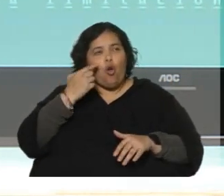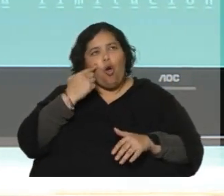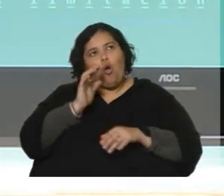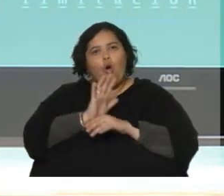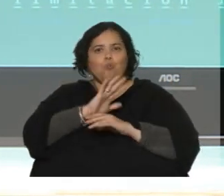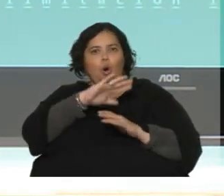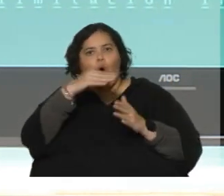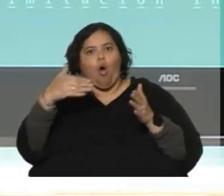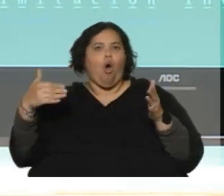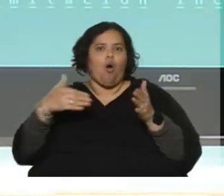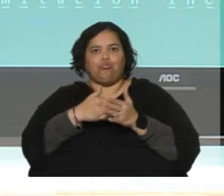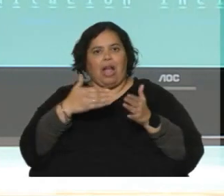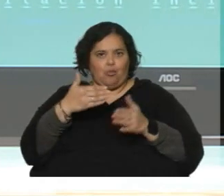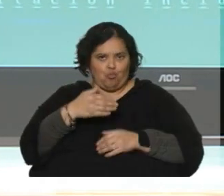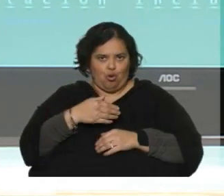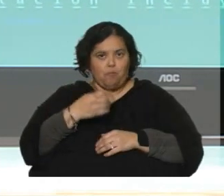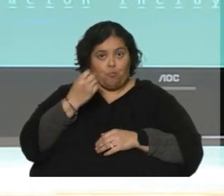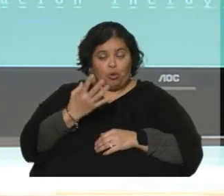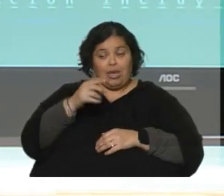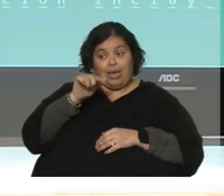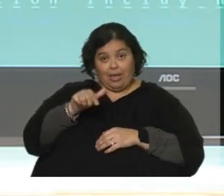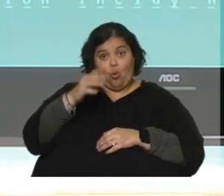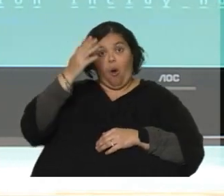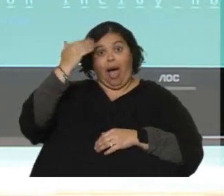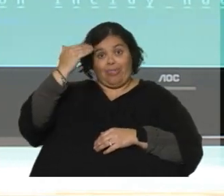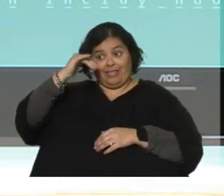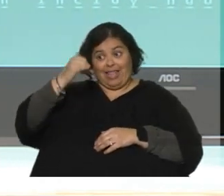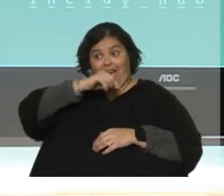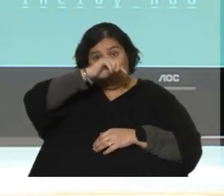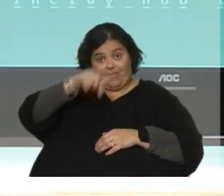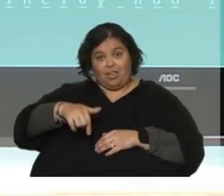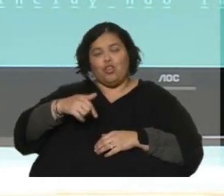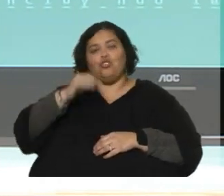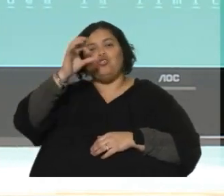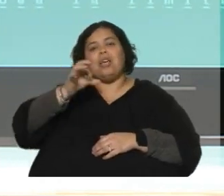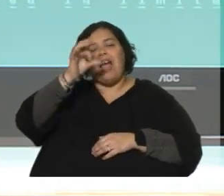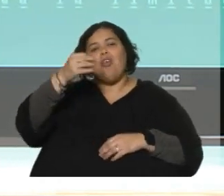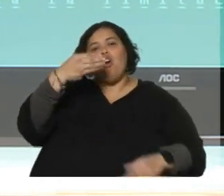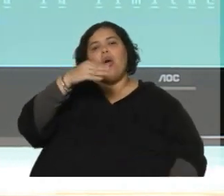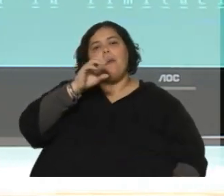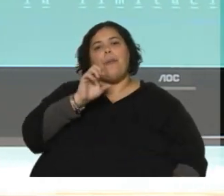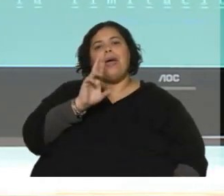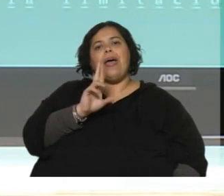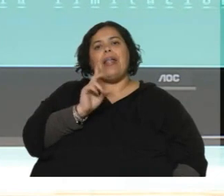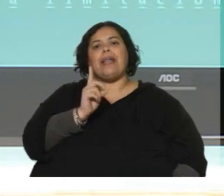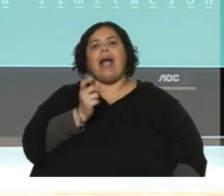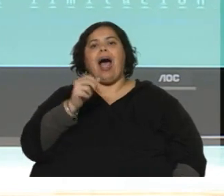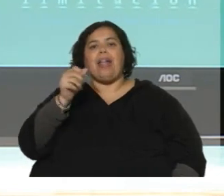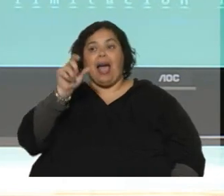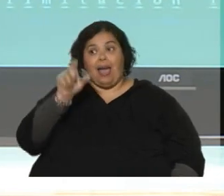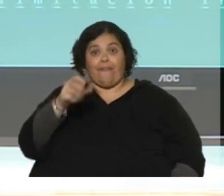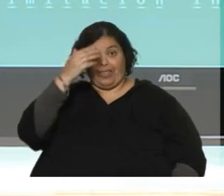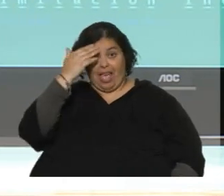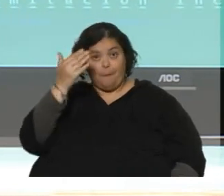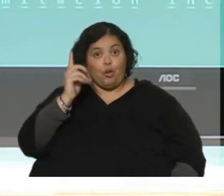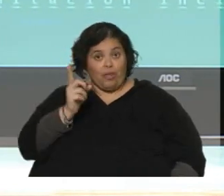O sea que esto sumado a la postura que expresó aquí en nuestro programa Mario Vergara sumado a